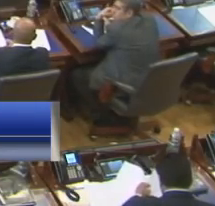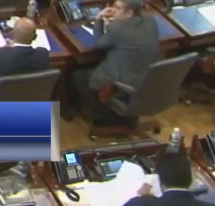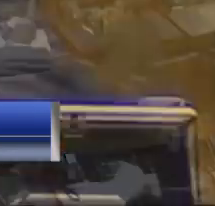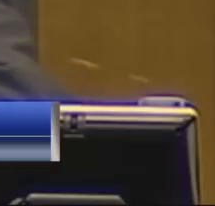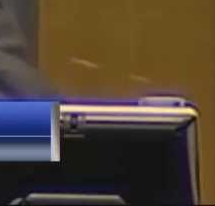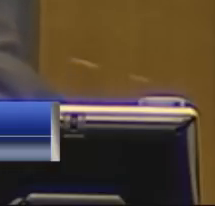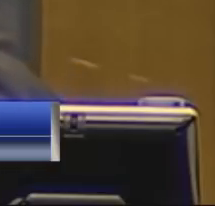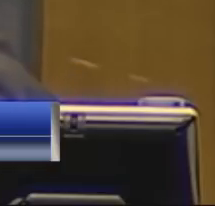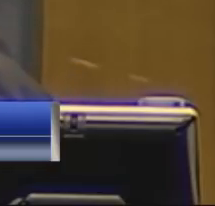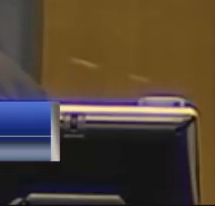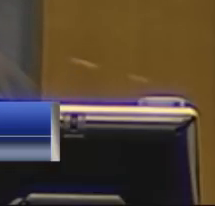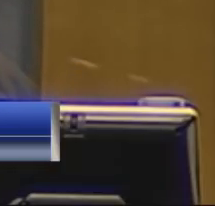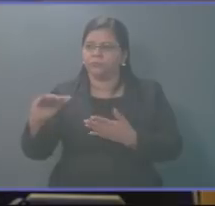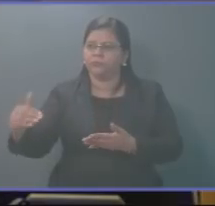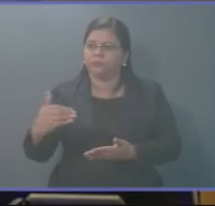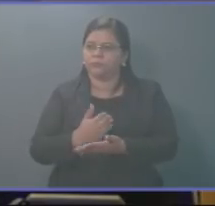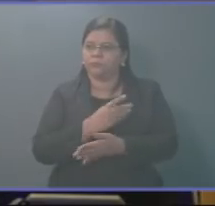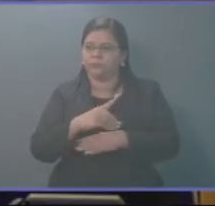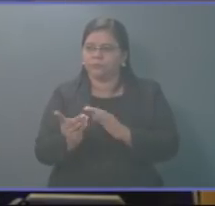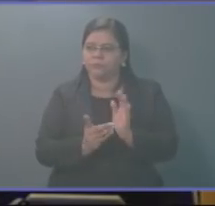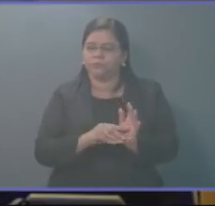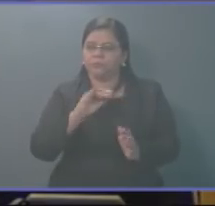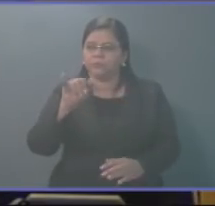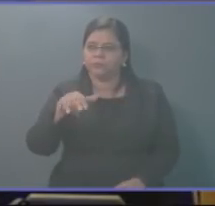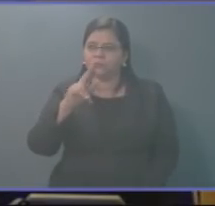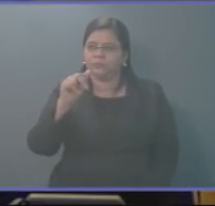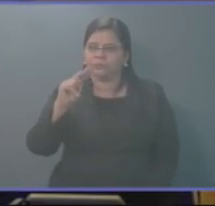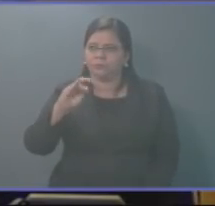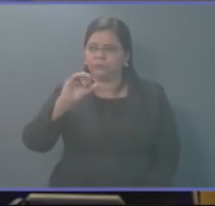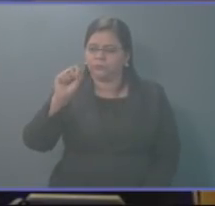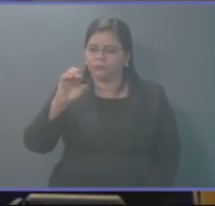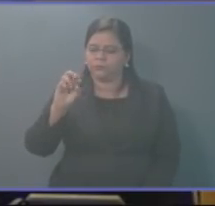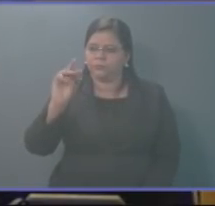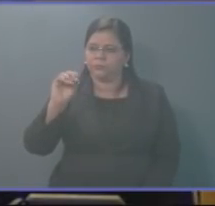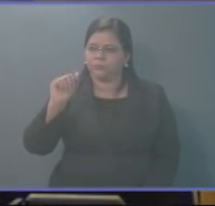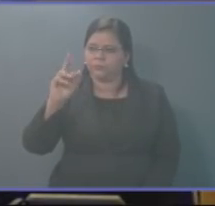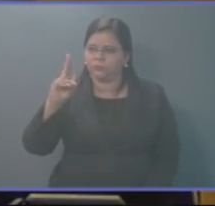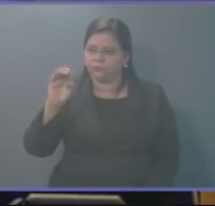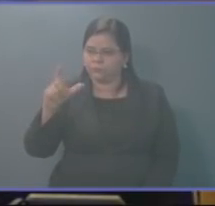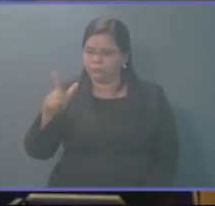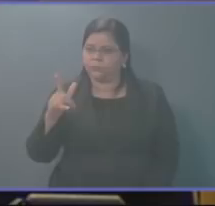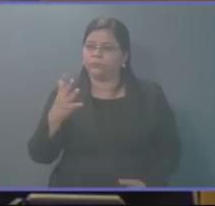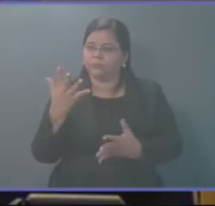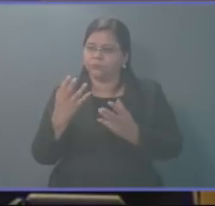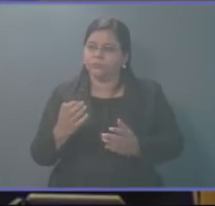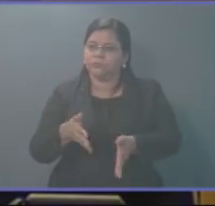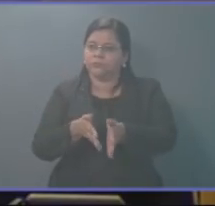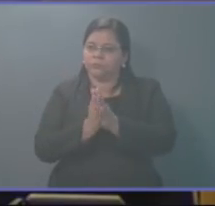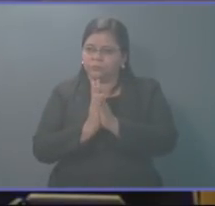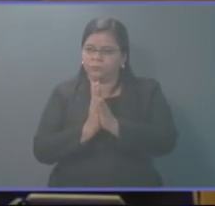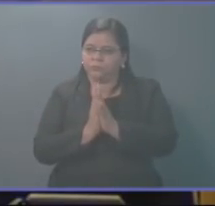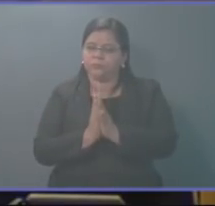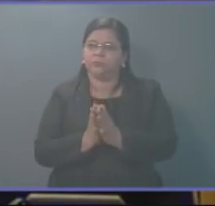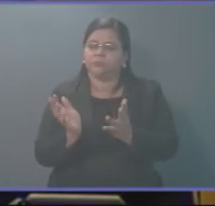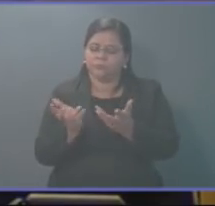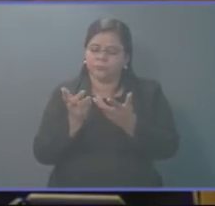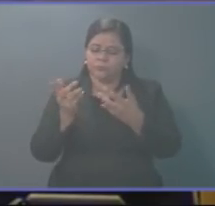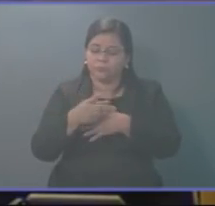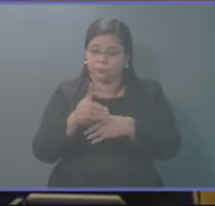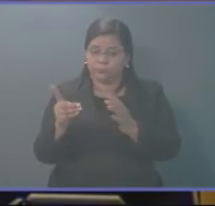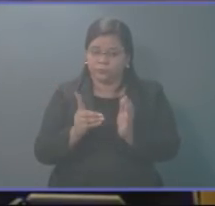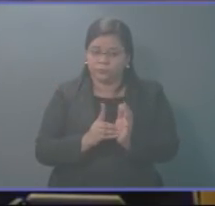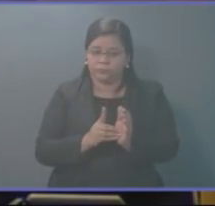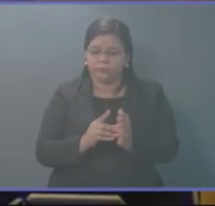se incorpora el diputado Juan José Martel. Voy a solicitarles tanto a los compañeros diputados